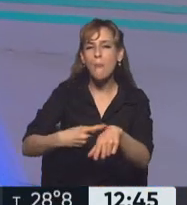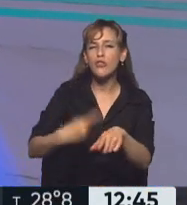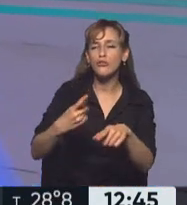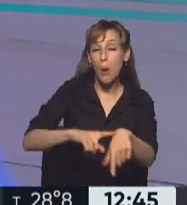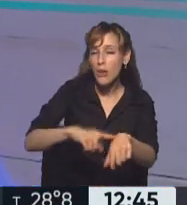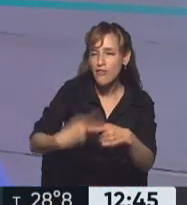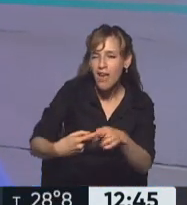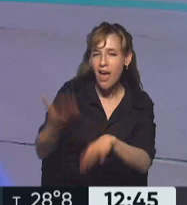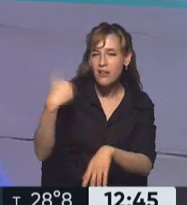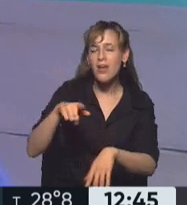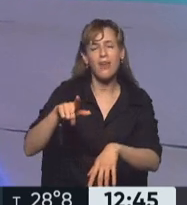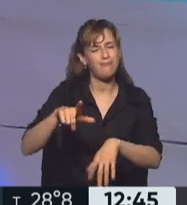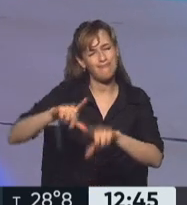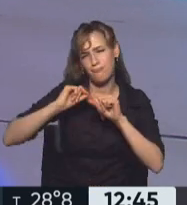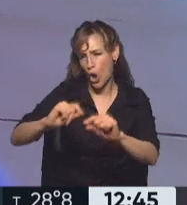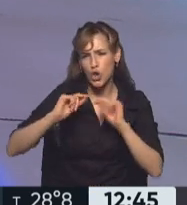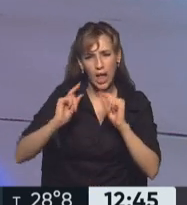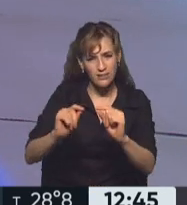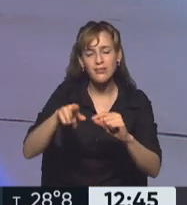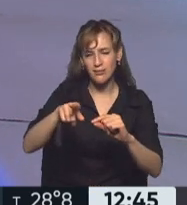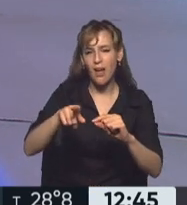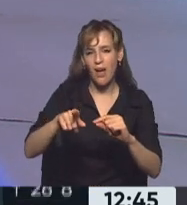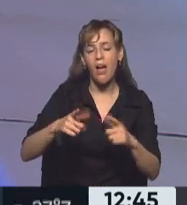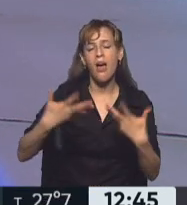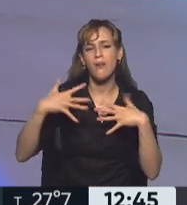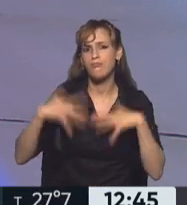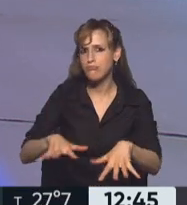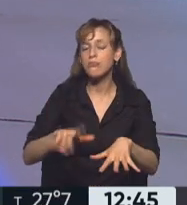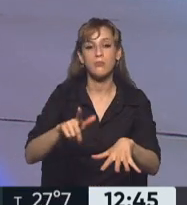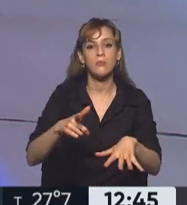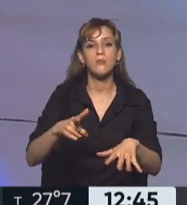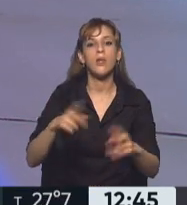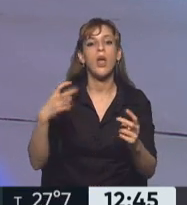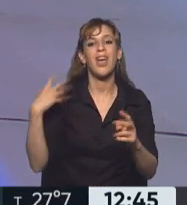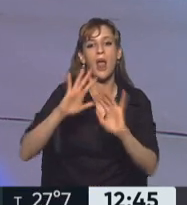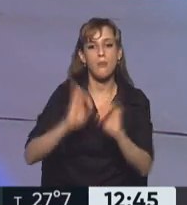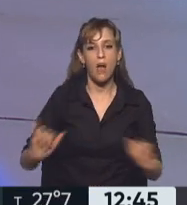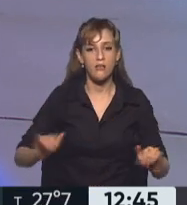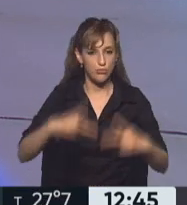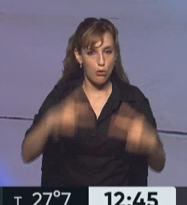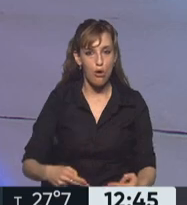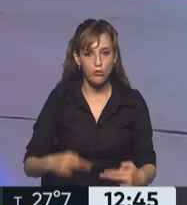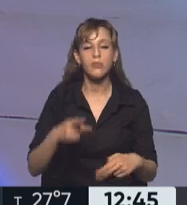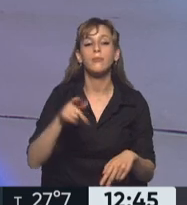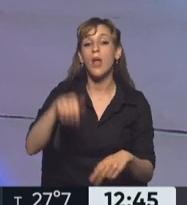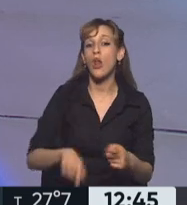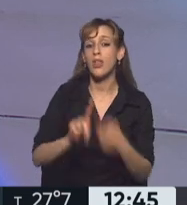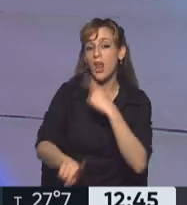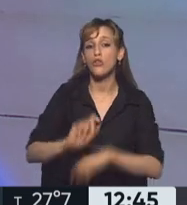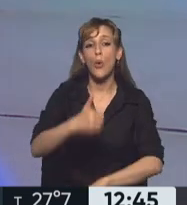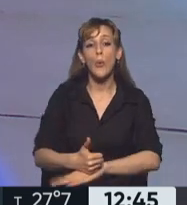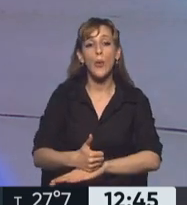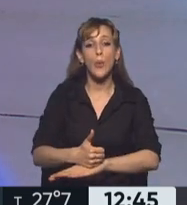día de ayer, por ejemplo, un corte total de la General Paz por este hecho, pero hay una investigación y estamos con este tema en vivo. Exactamente, y vamos ya al móvil porque